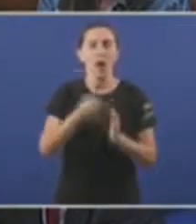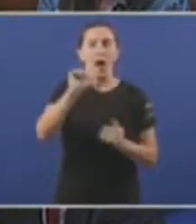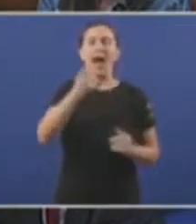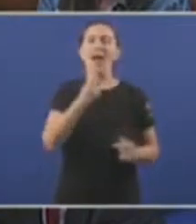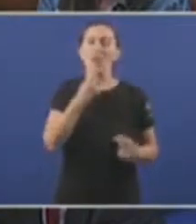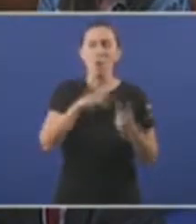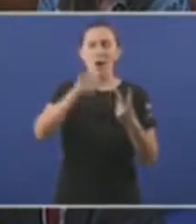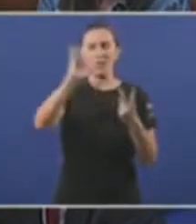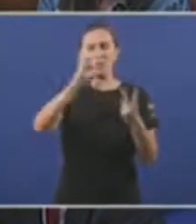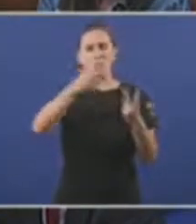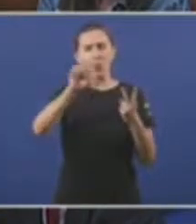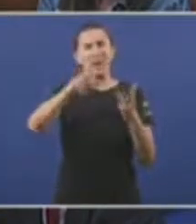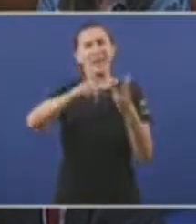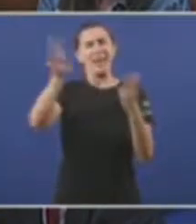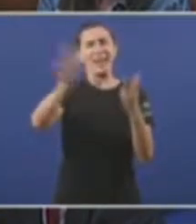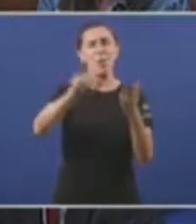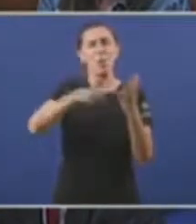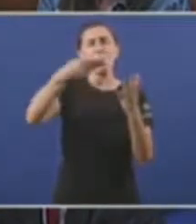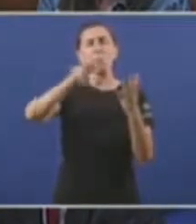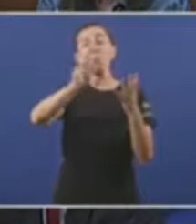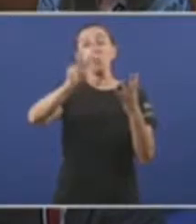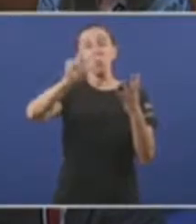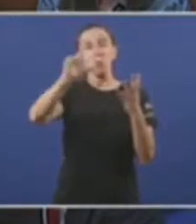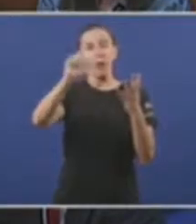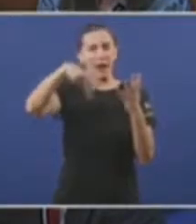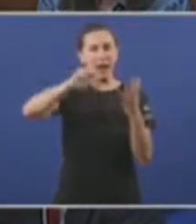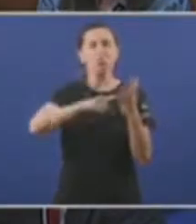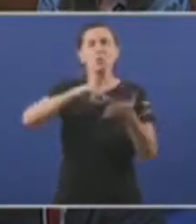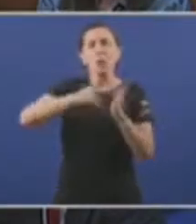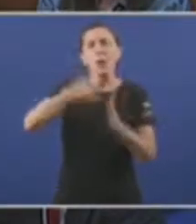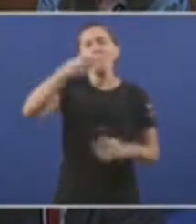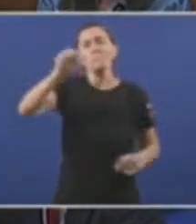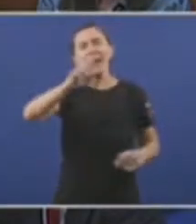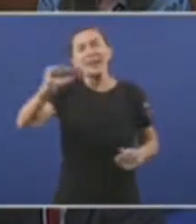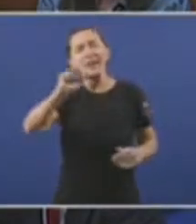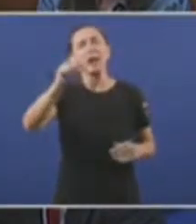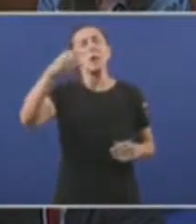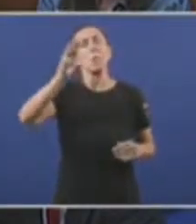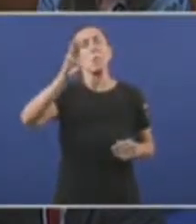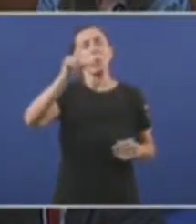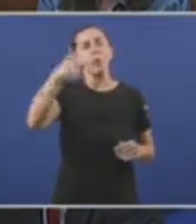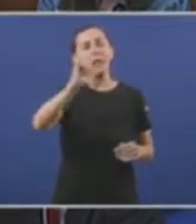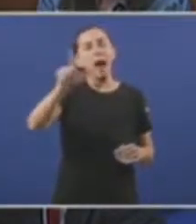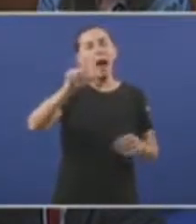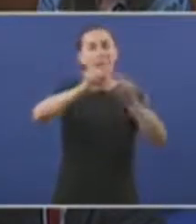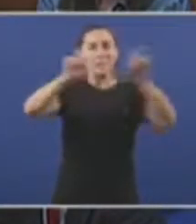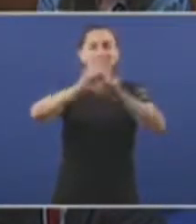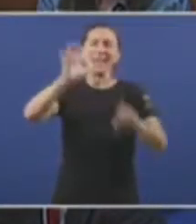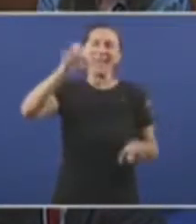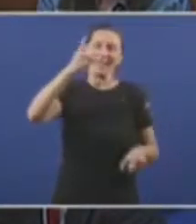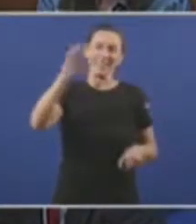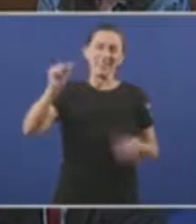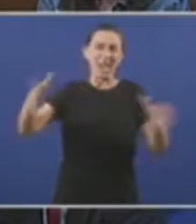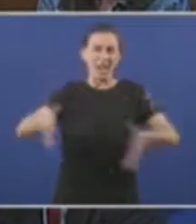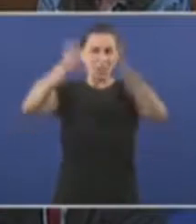para Isobat, para R ou para Vulcano. Solucións para Barreras, para Poligal, para Endesa As Pontes ou Ferroatlántica.